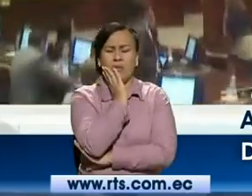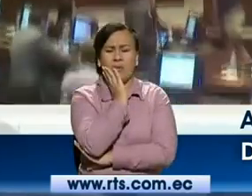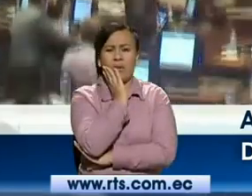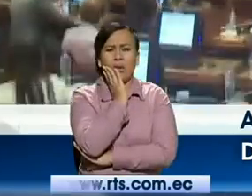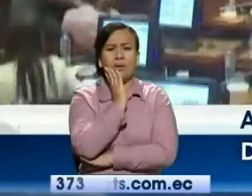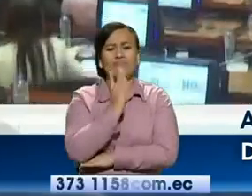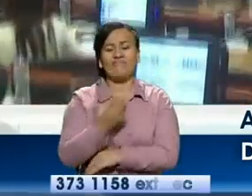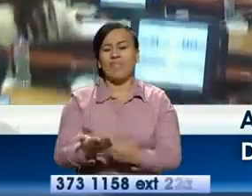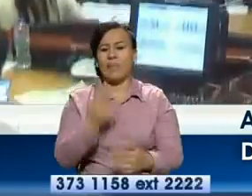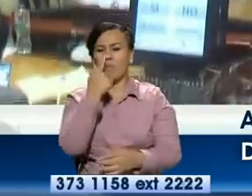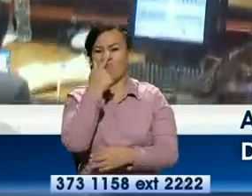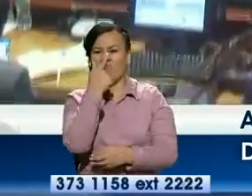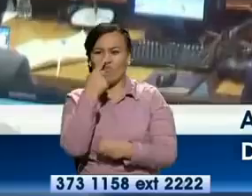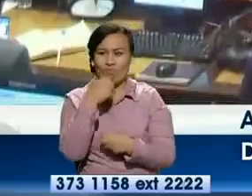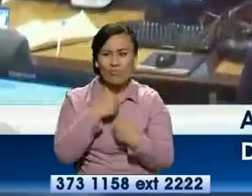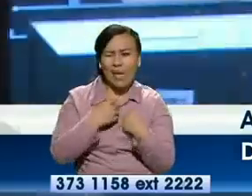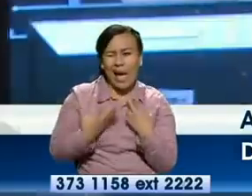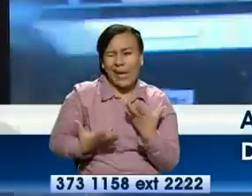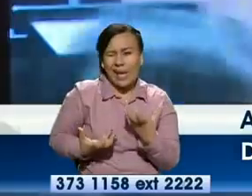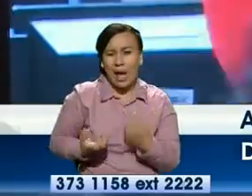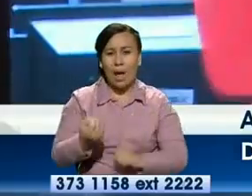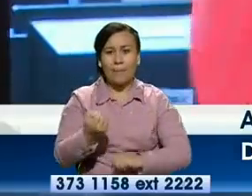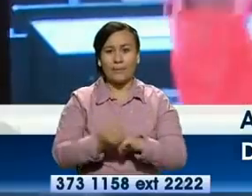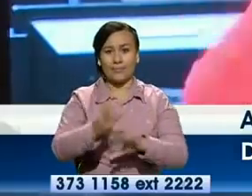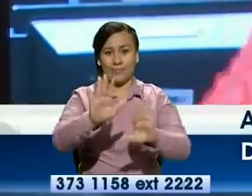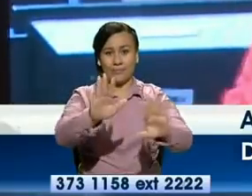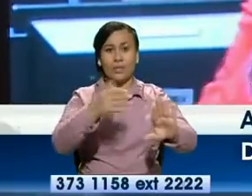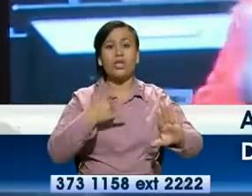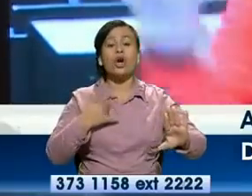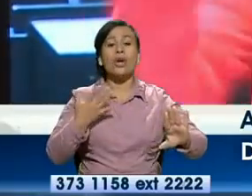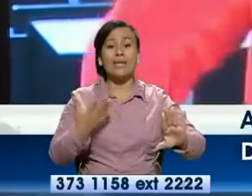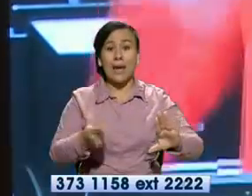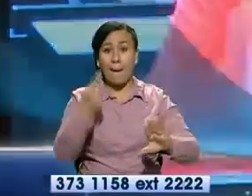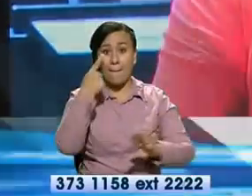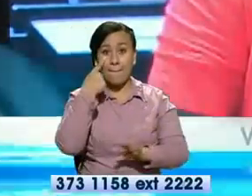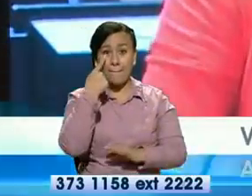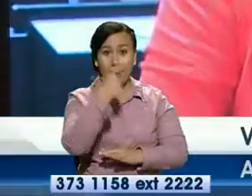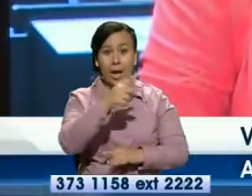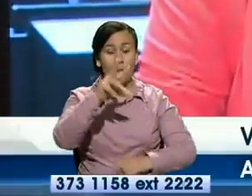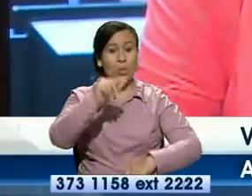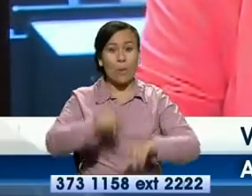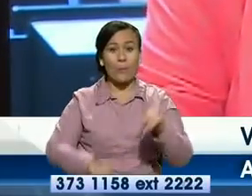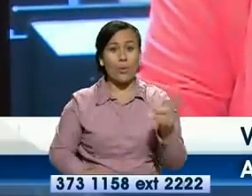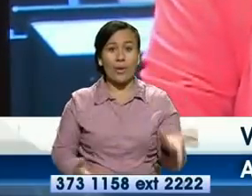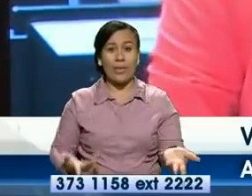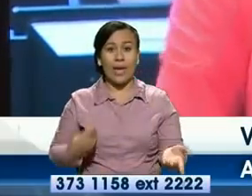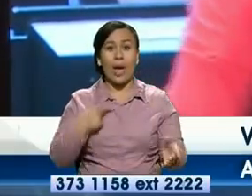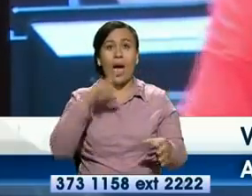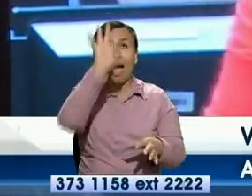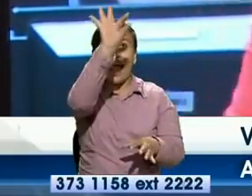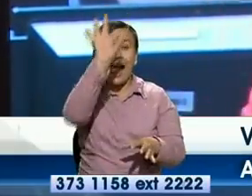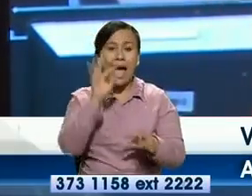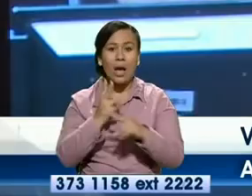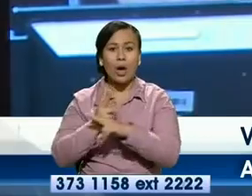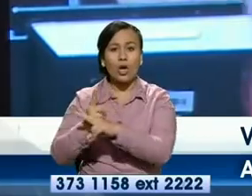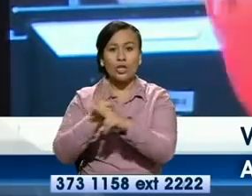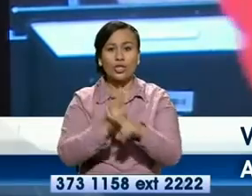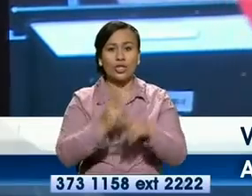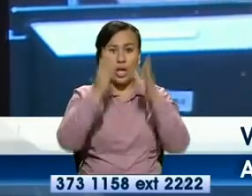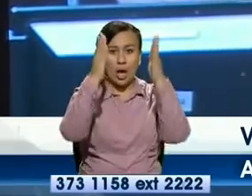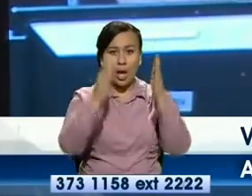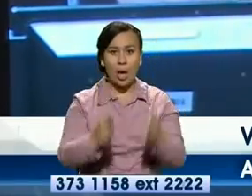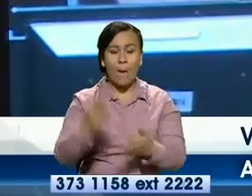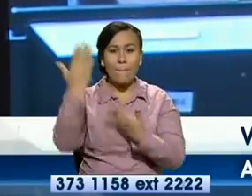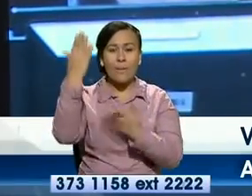hay intereses ocultos, afirmaban. Que se dieron cuenta que no pueden manejar el Consejo de Transición. Poder que